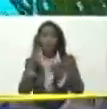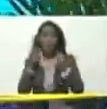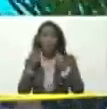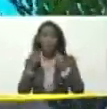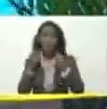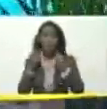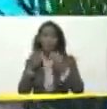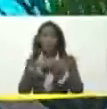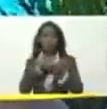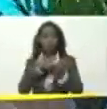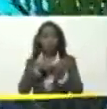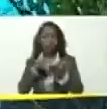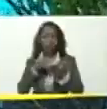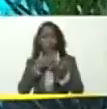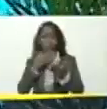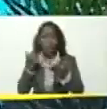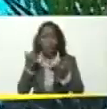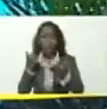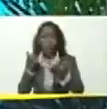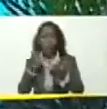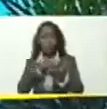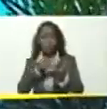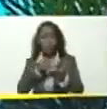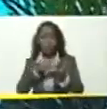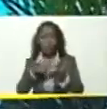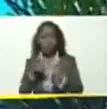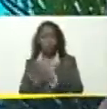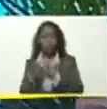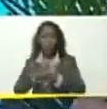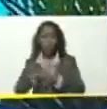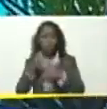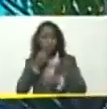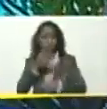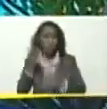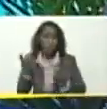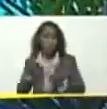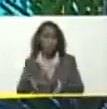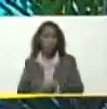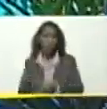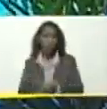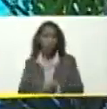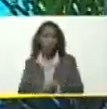para los lectores, para mejor lectura. Entonces, porque bueno,